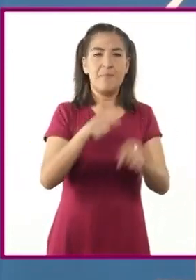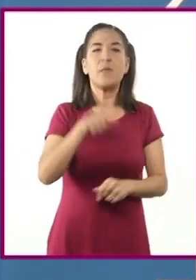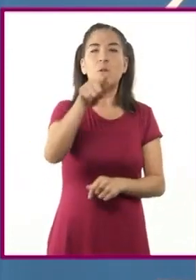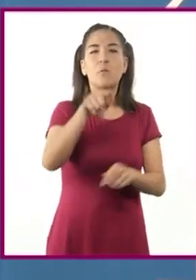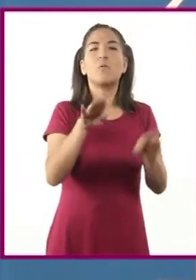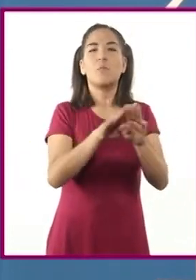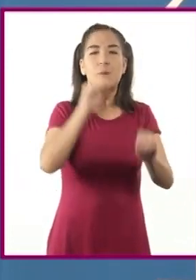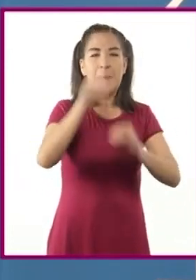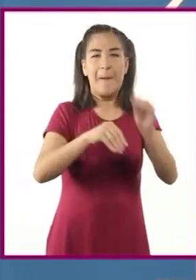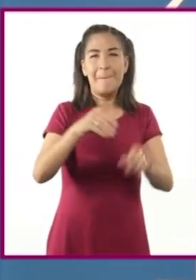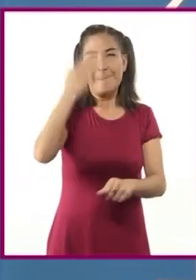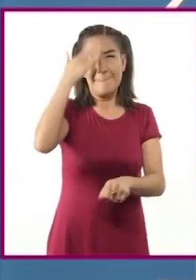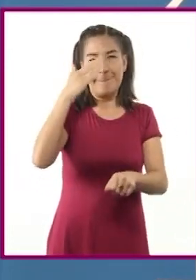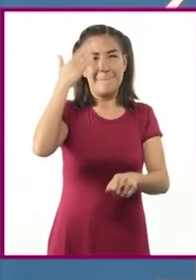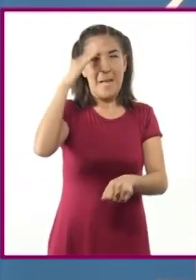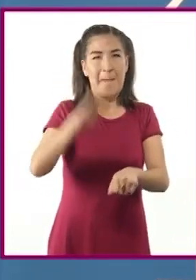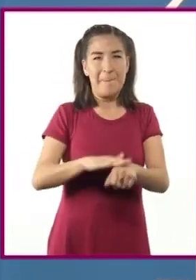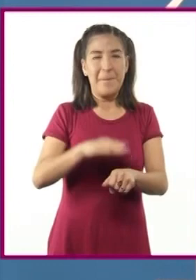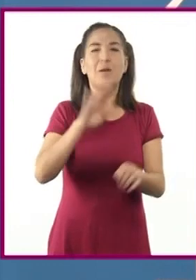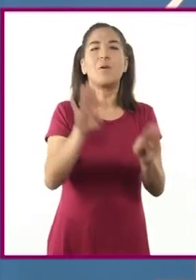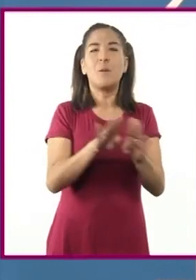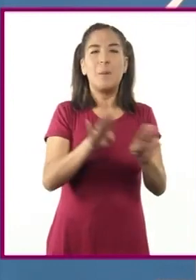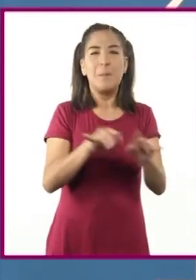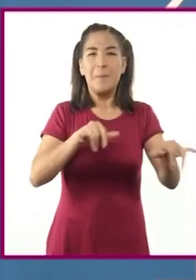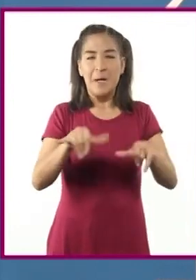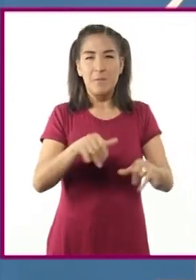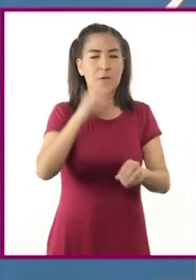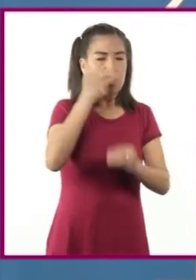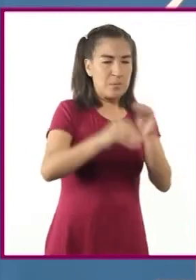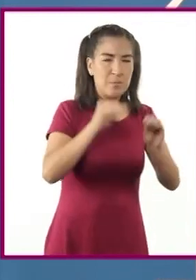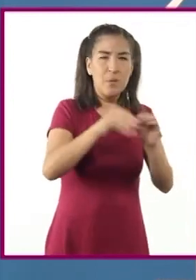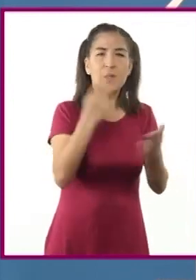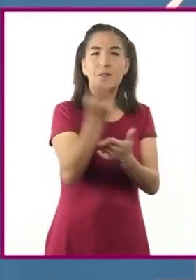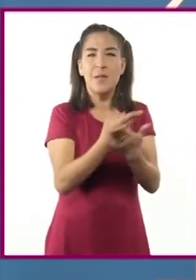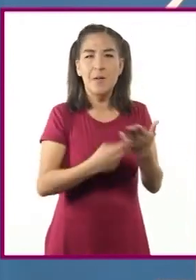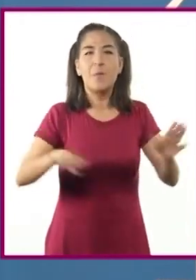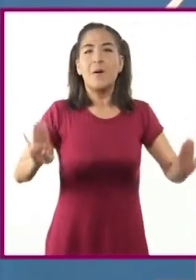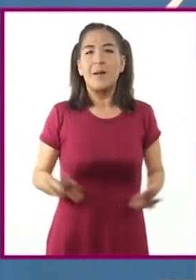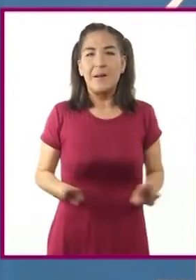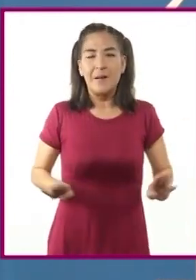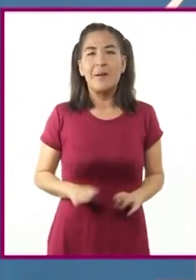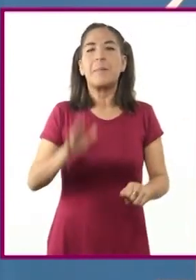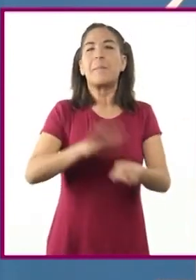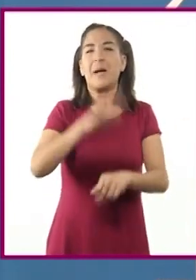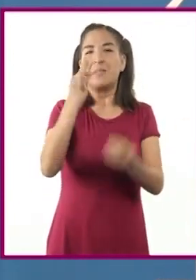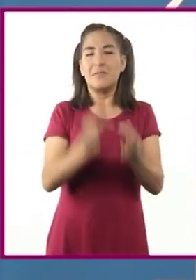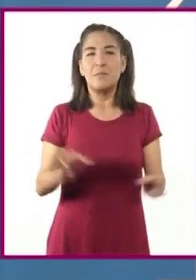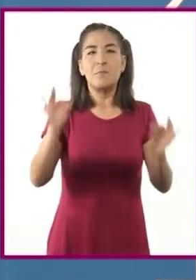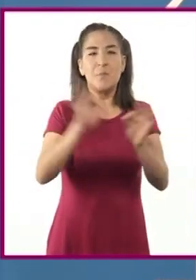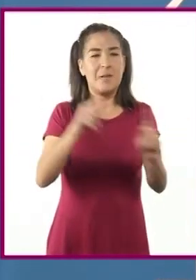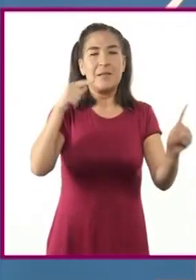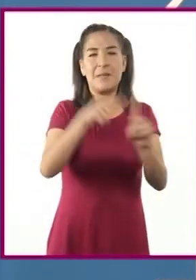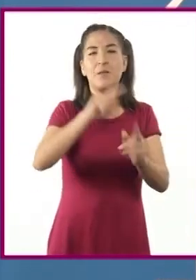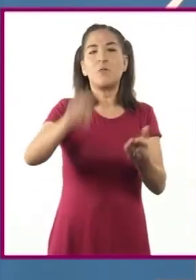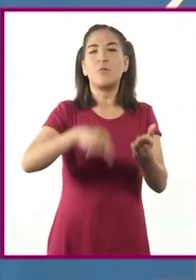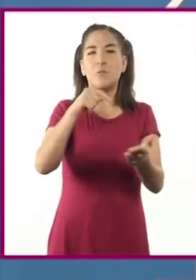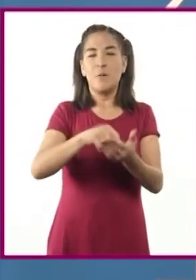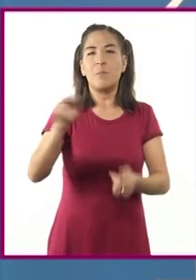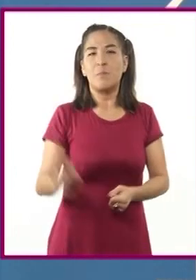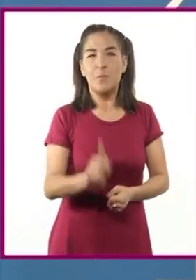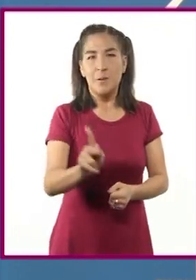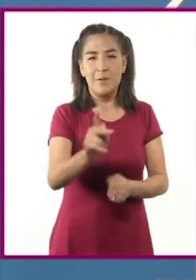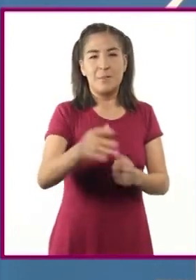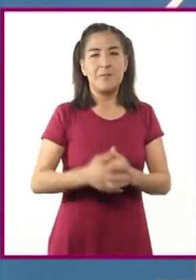mapa mental agregando dibujos o imágenes sobre las características más importantes de los espacios